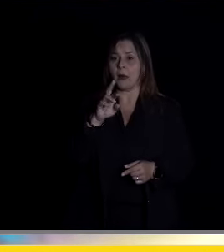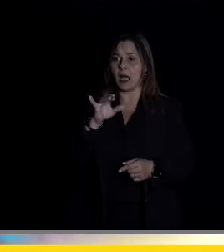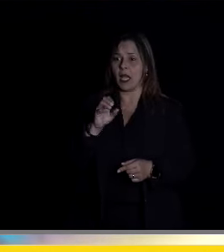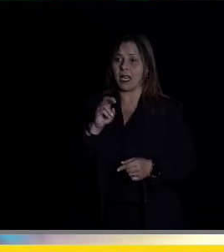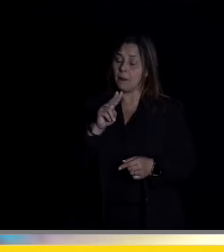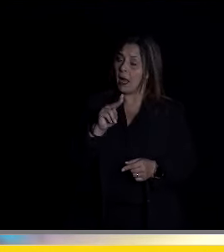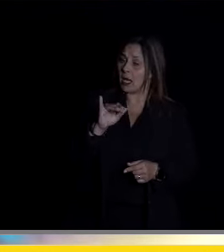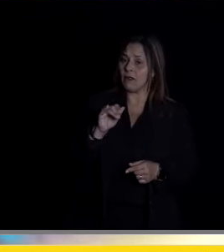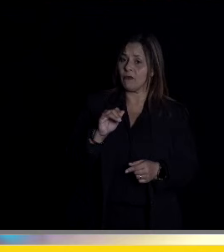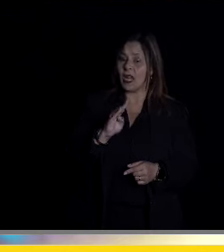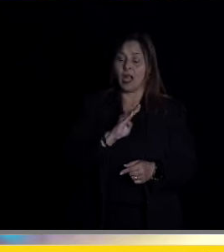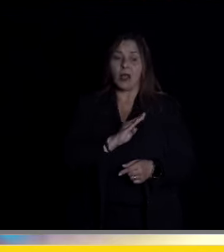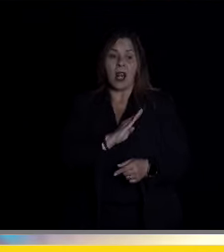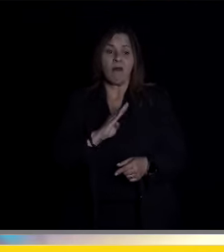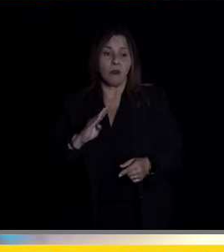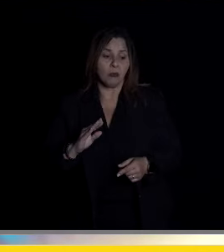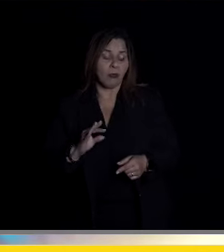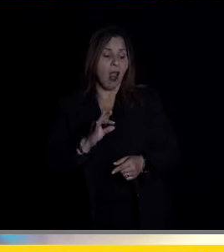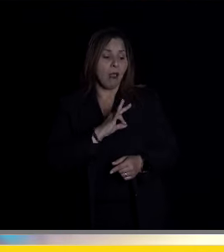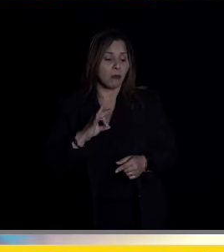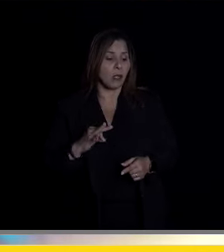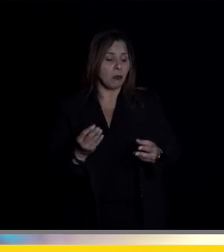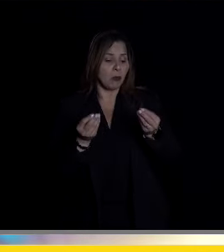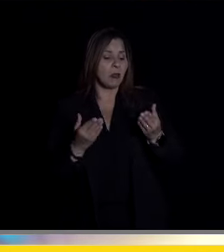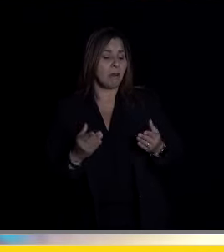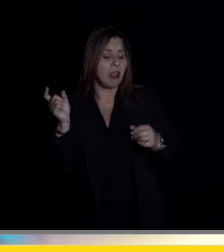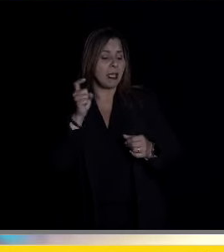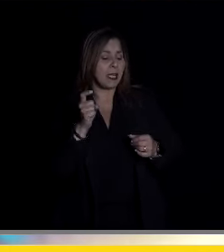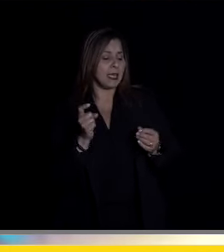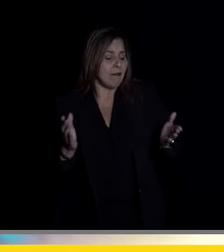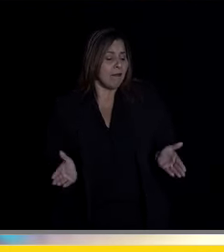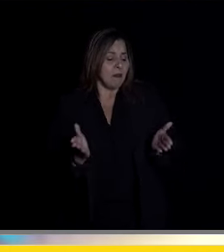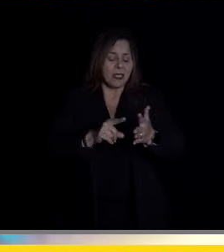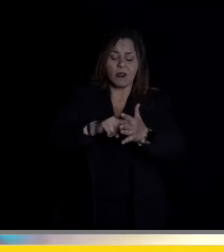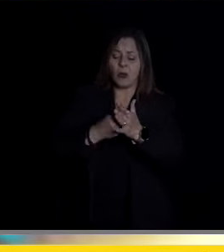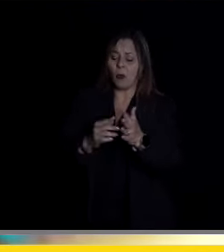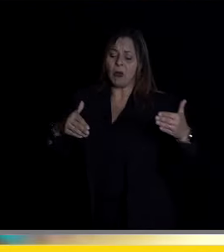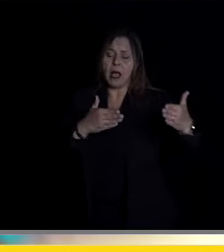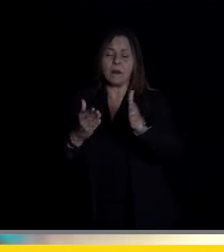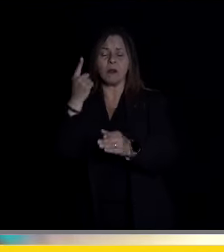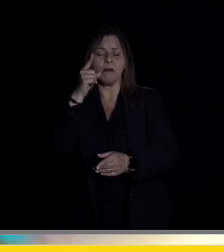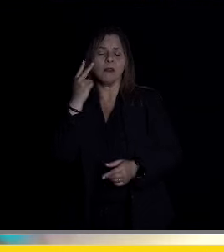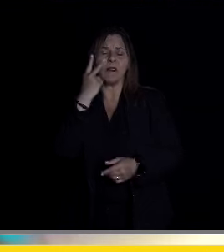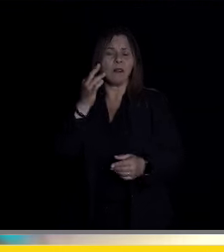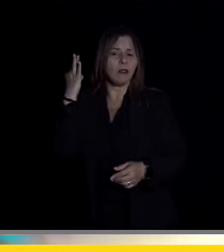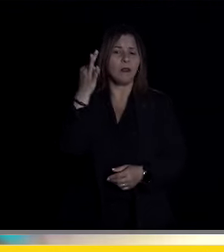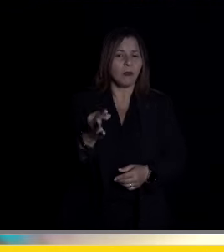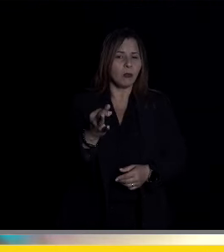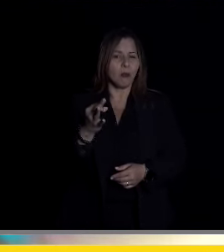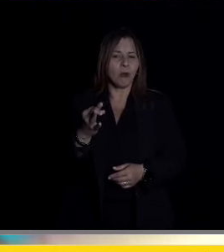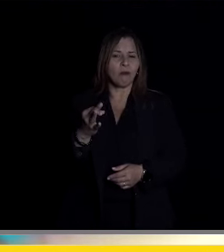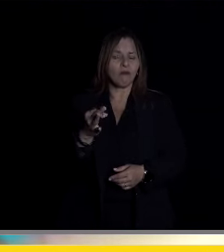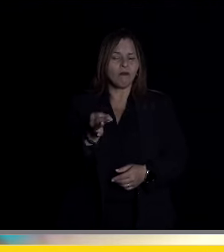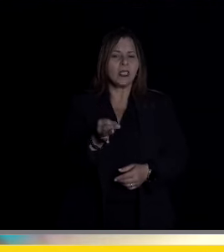Fundación Luis Muñoz Marín destacó la necesidad de emprender nuevos caminos para el futuro. El siempre visionario general dejó bien